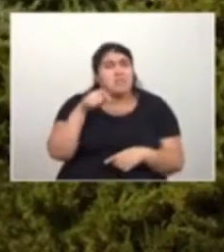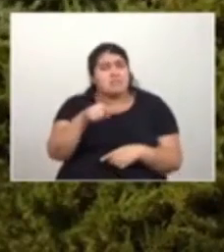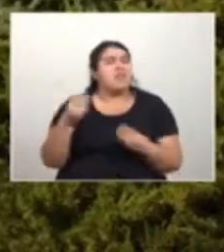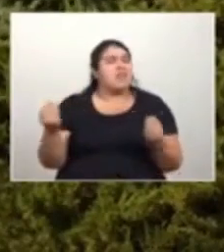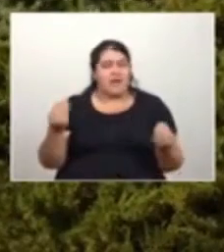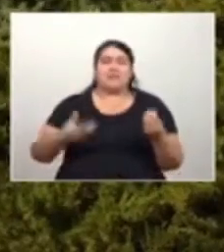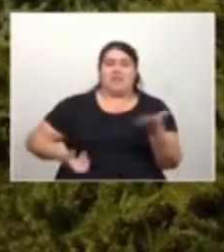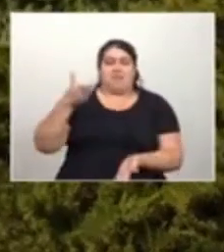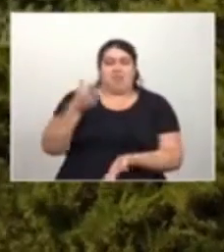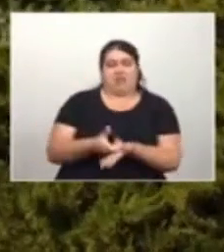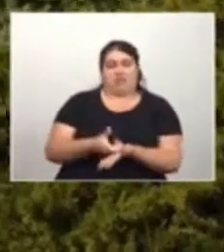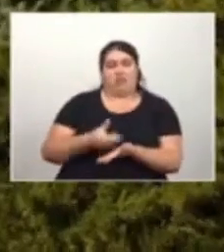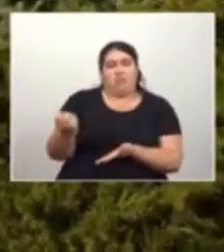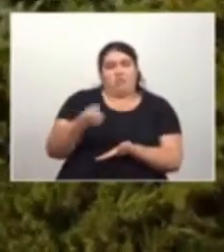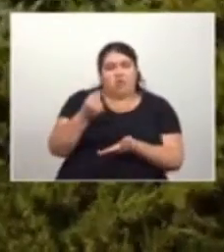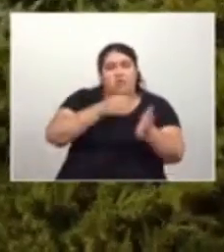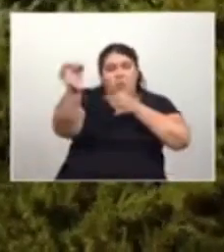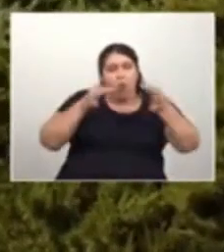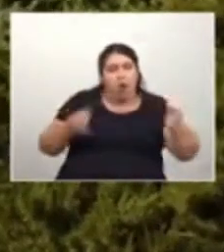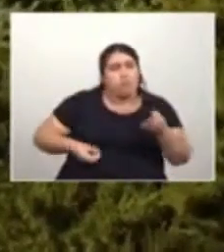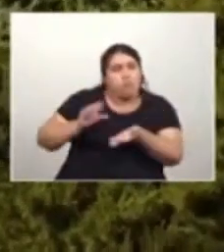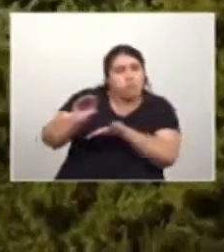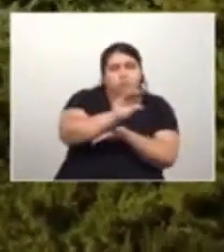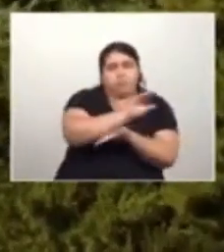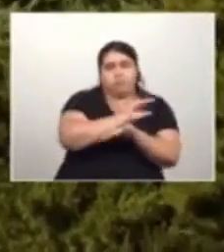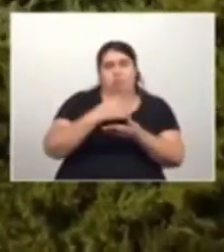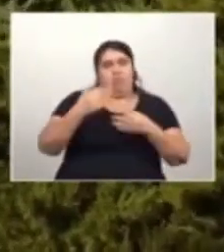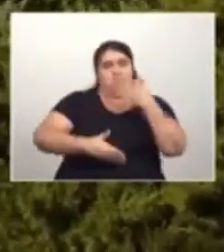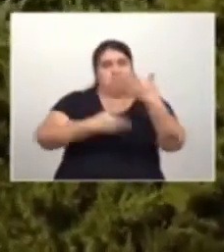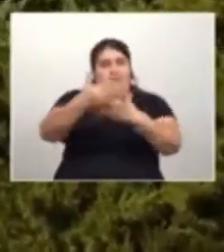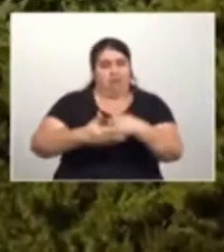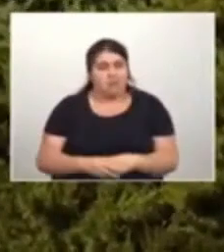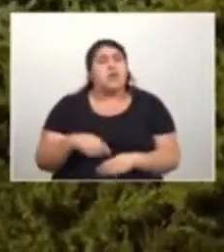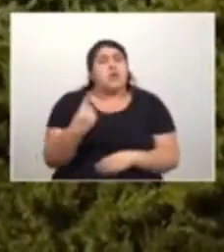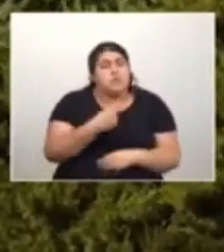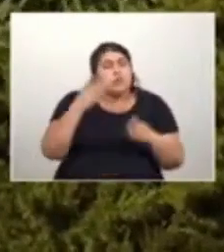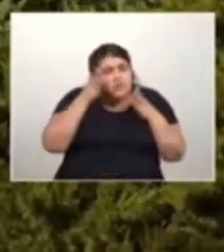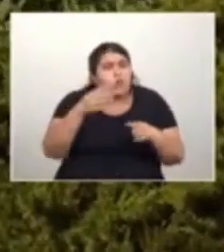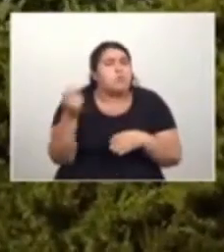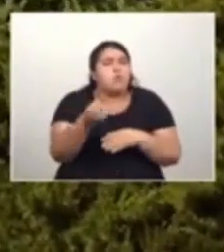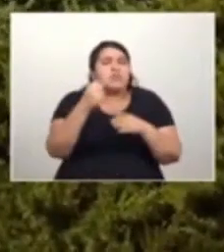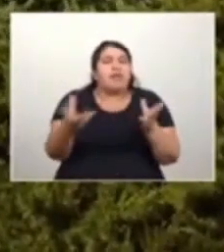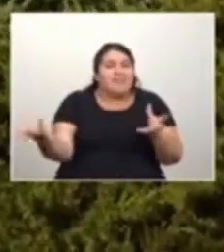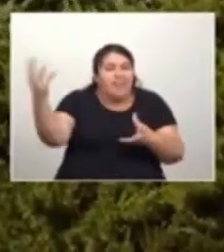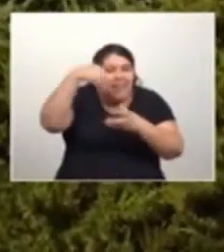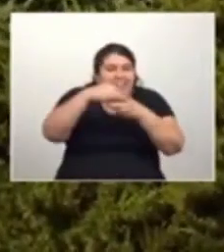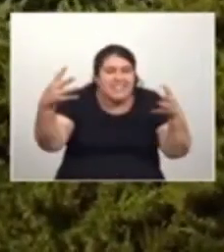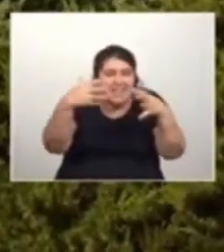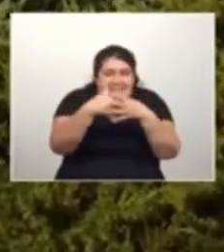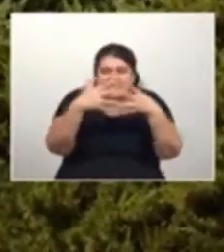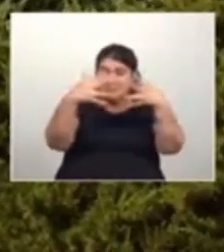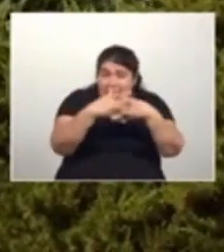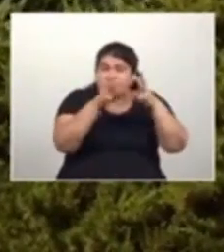Eso requiere inversiones en todos los rincones de la provincia. Por eso se trata de una cuestión de integración territorial, se trata